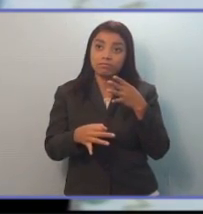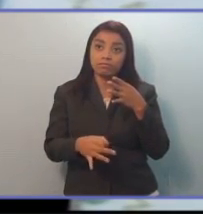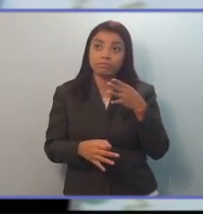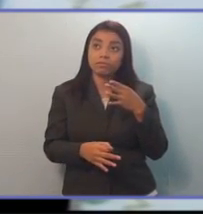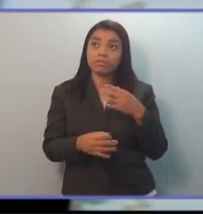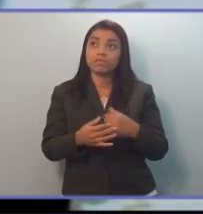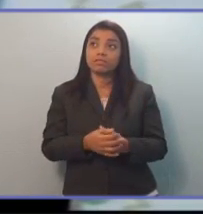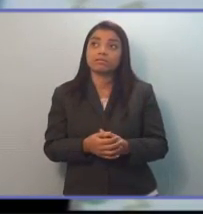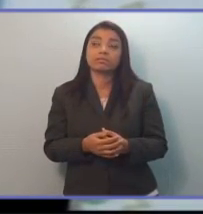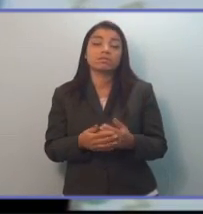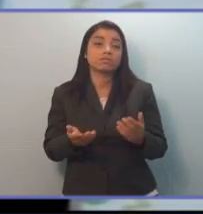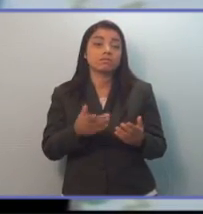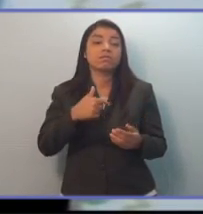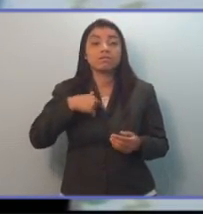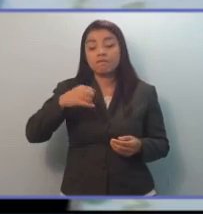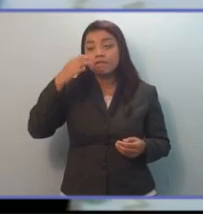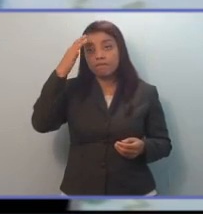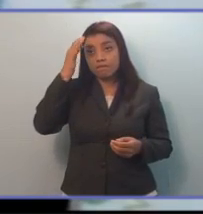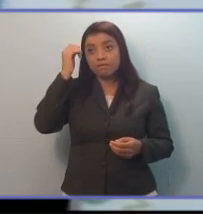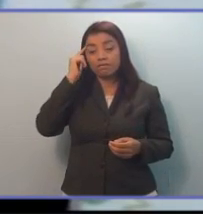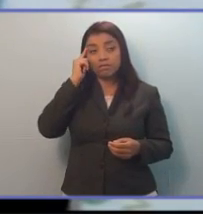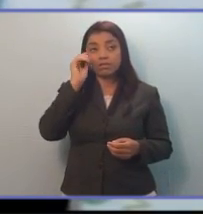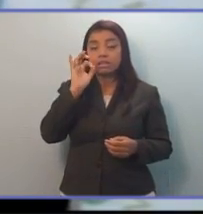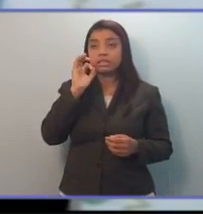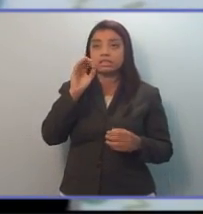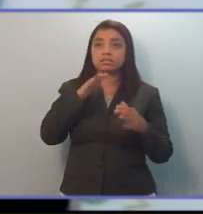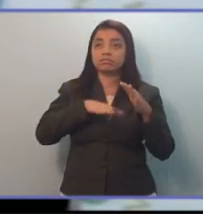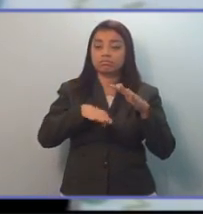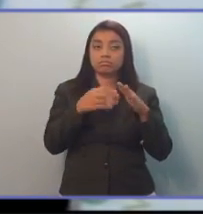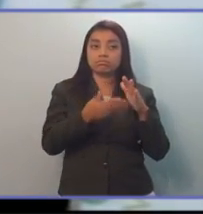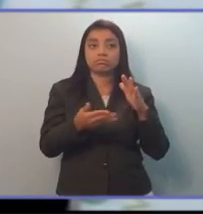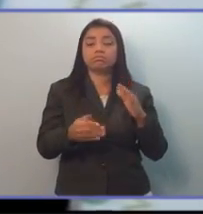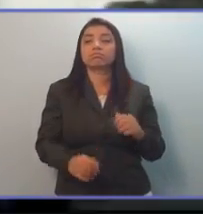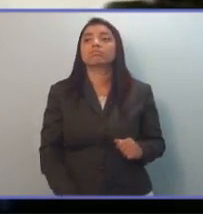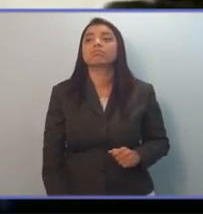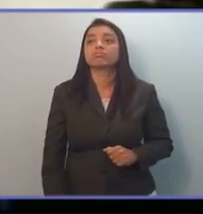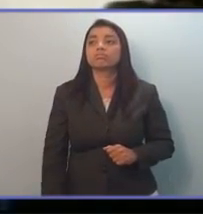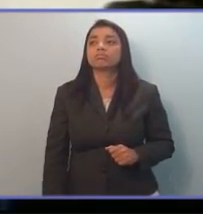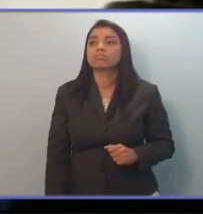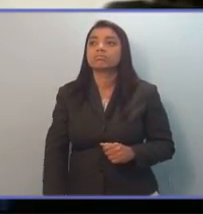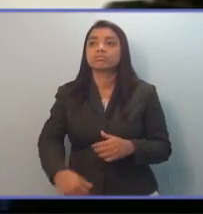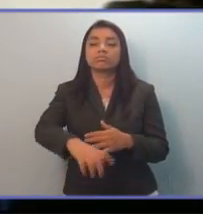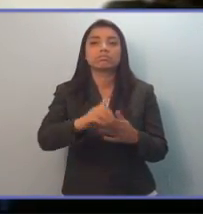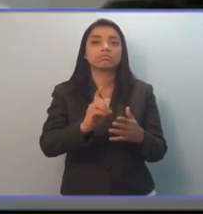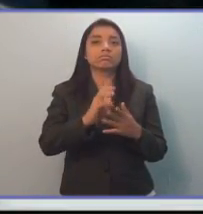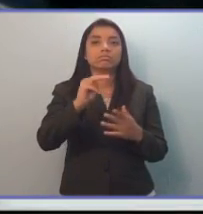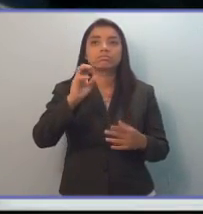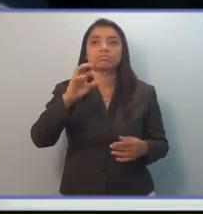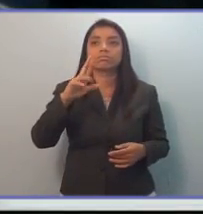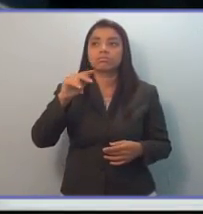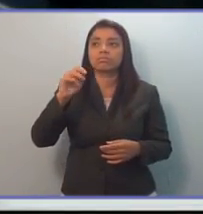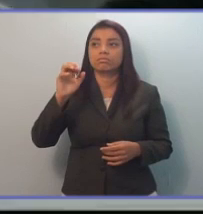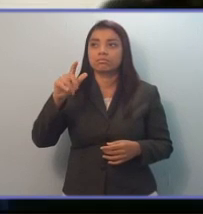Por lo tanto, considero que sí se establecen las bases. Bueno. Diputado Martel.